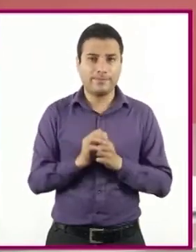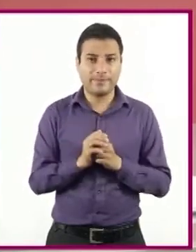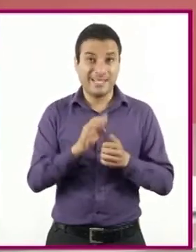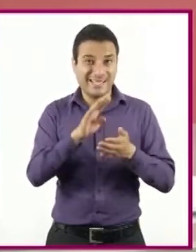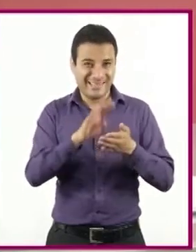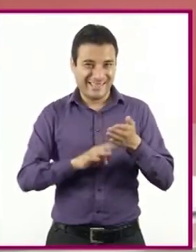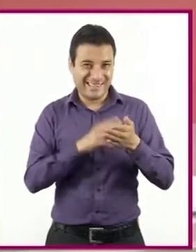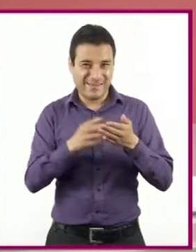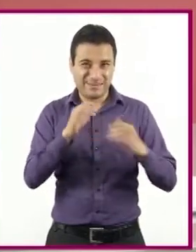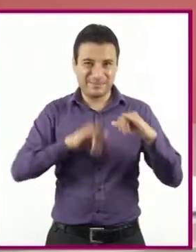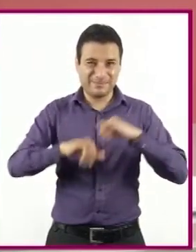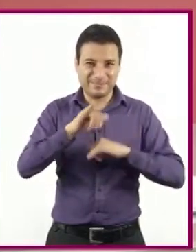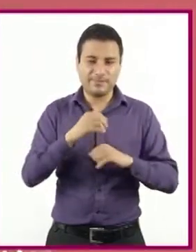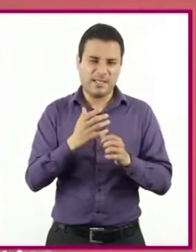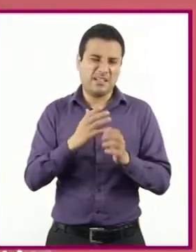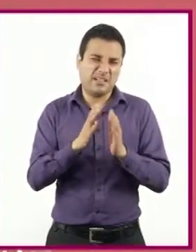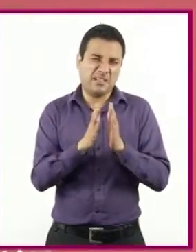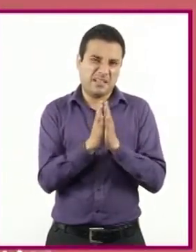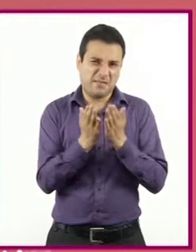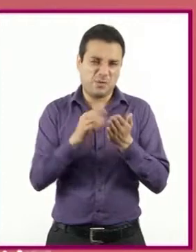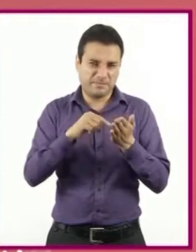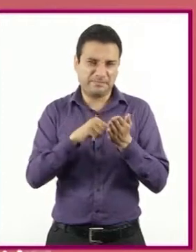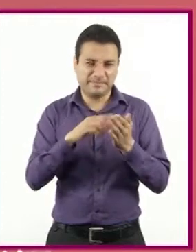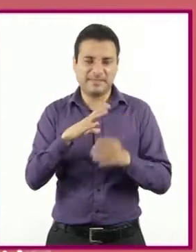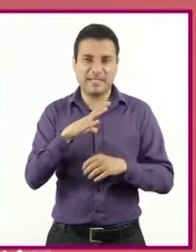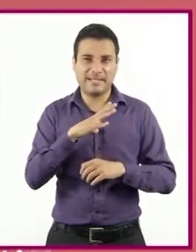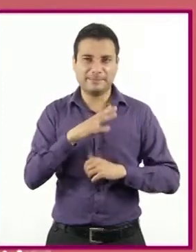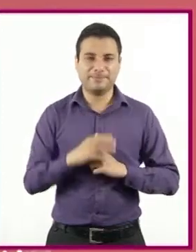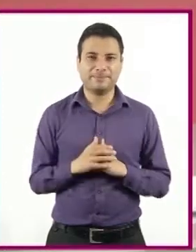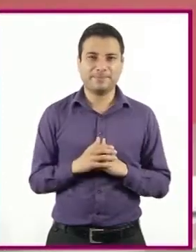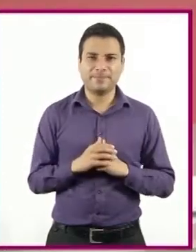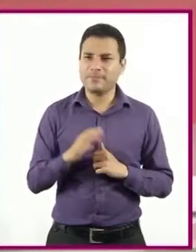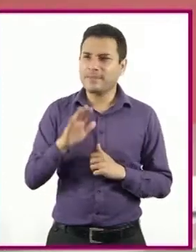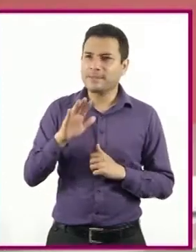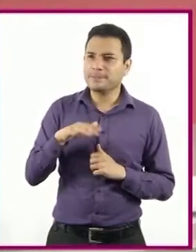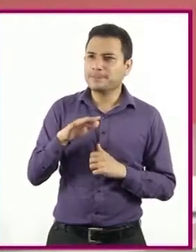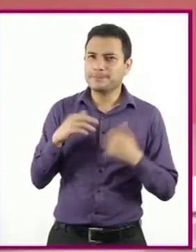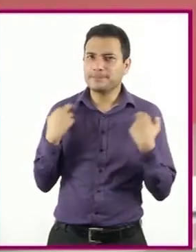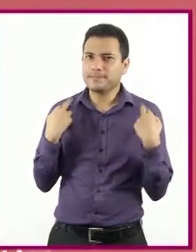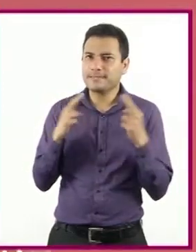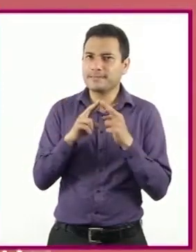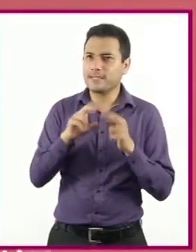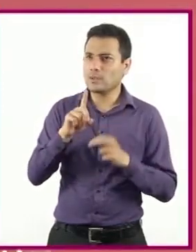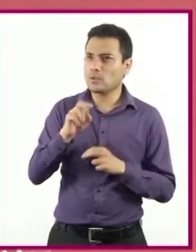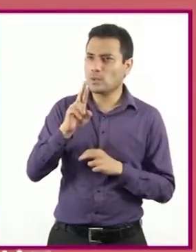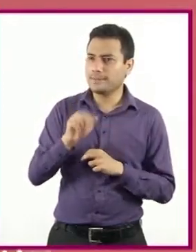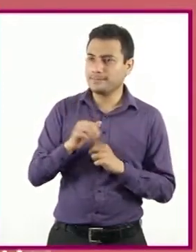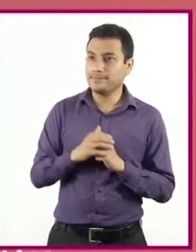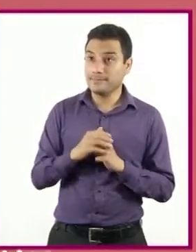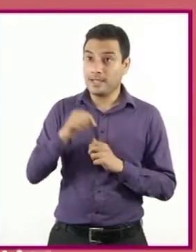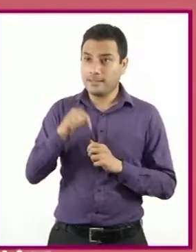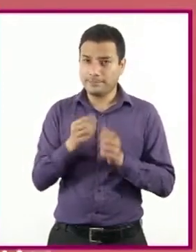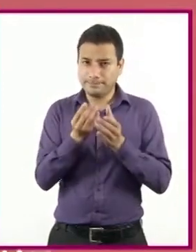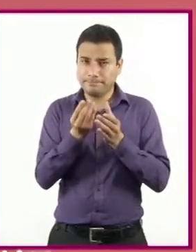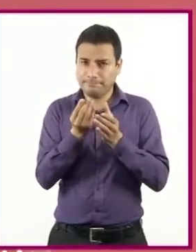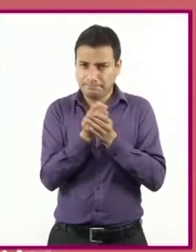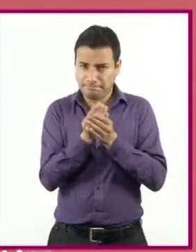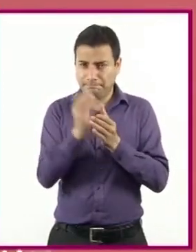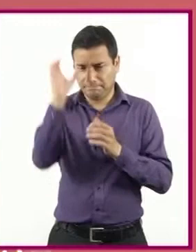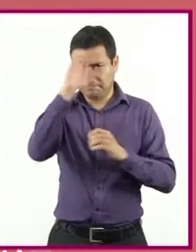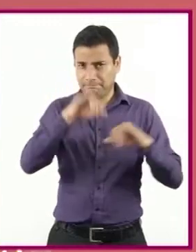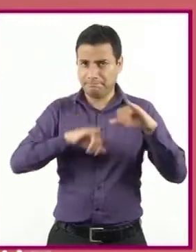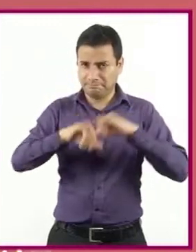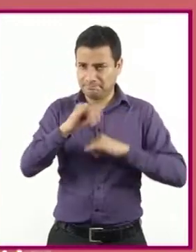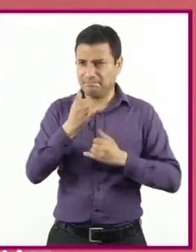periódica localizada en su libro. Maestra Doraluz, durante las sesiones de Aprende en Casa 1, 2 y 3